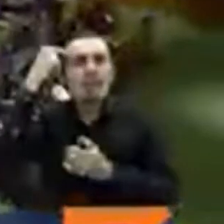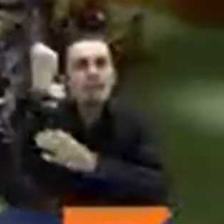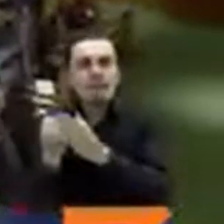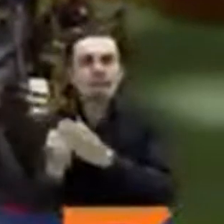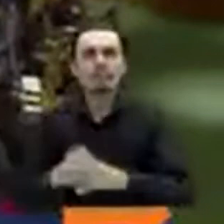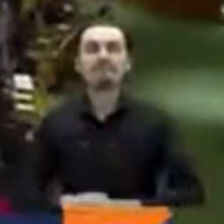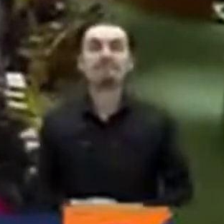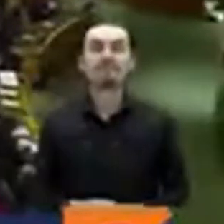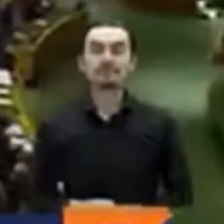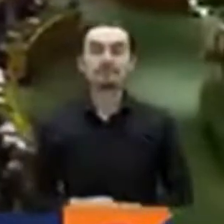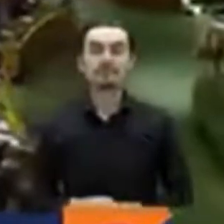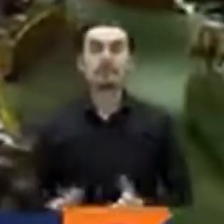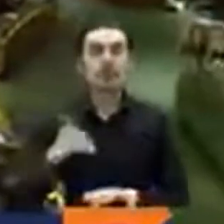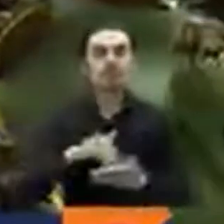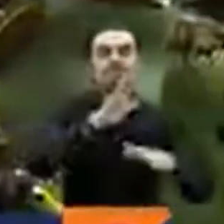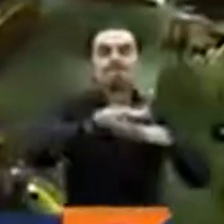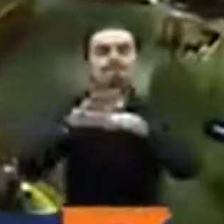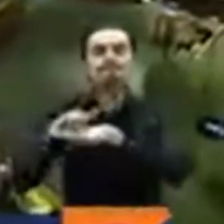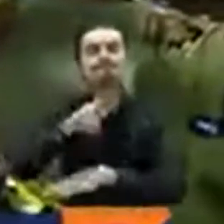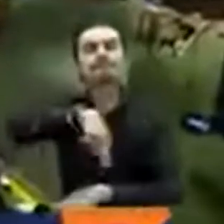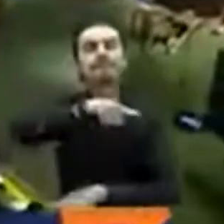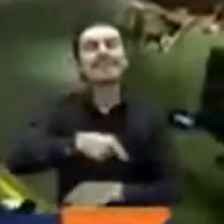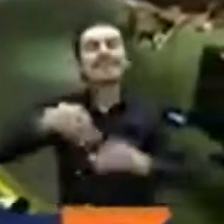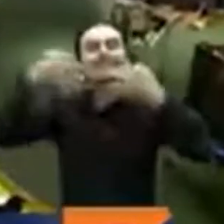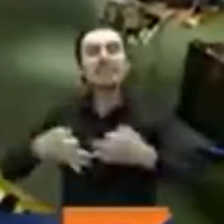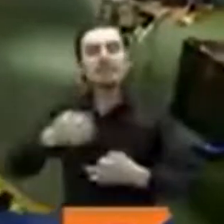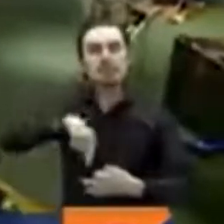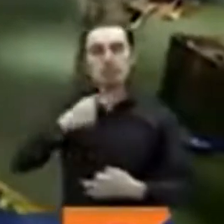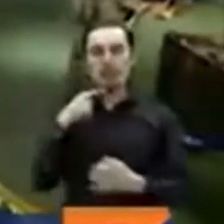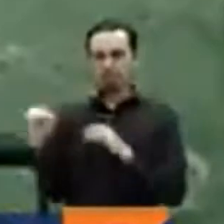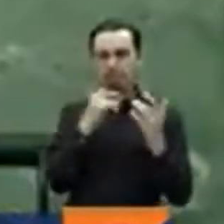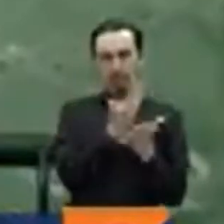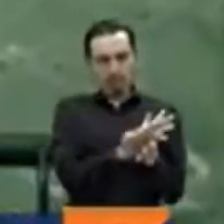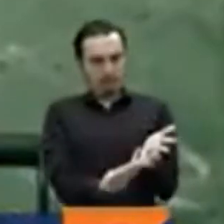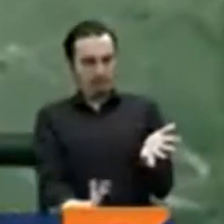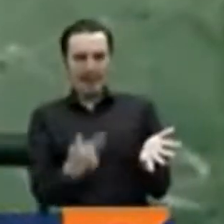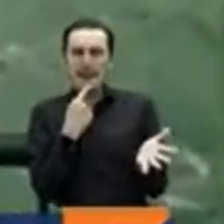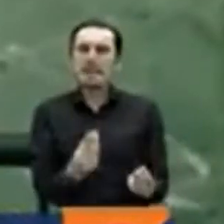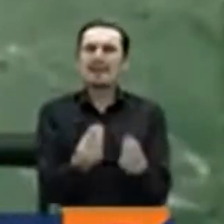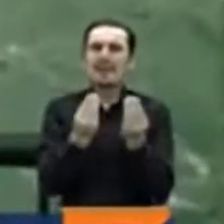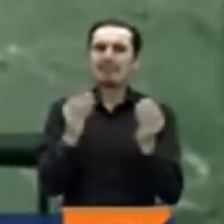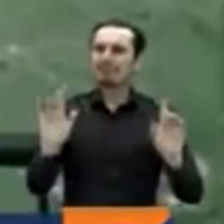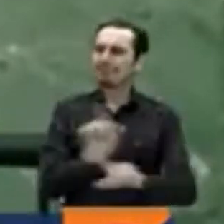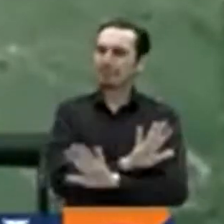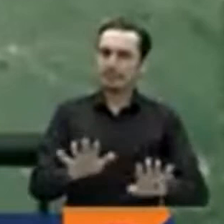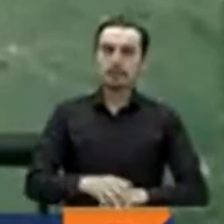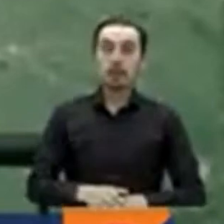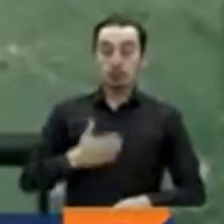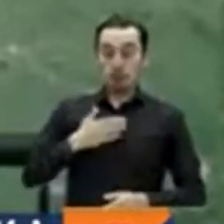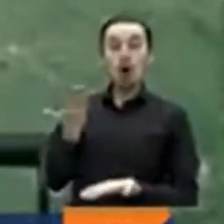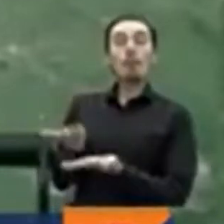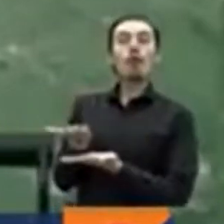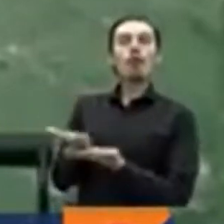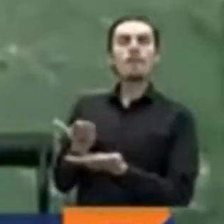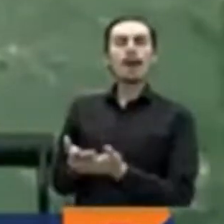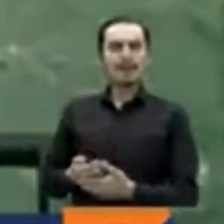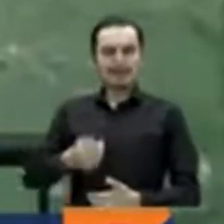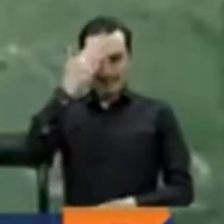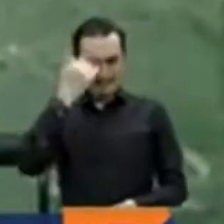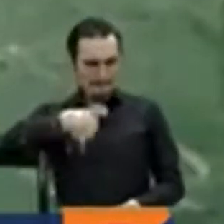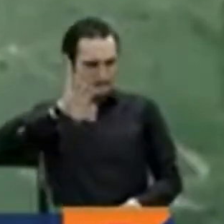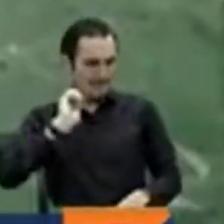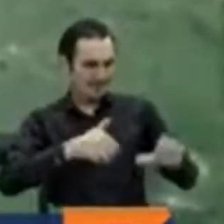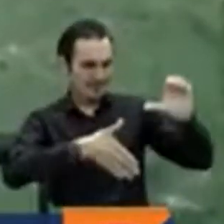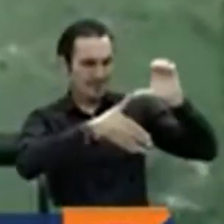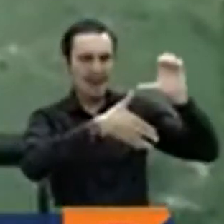El mandatario reiteró la necesidad de acabar con el derramamiento de sangre. Les propongo como presidente de uno de los países